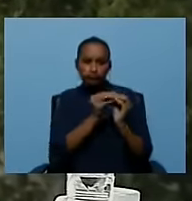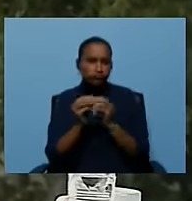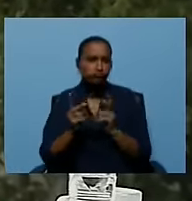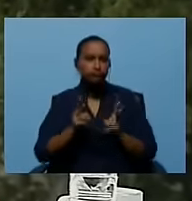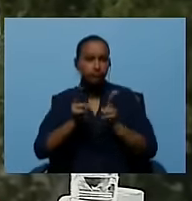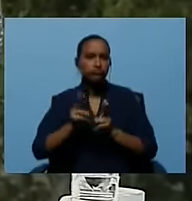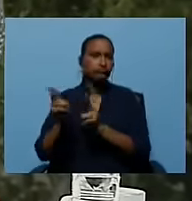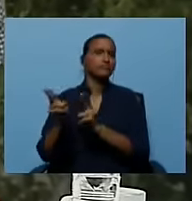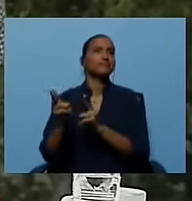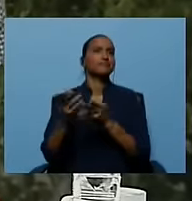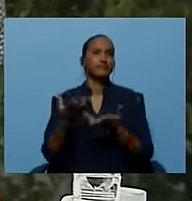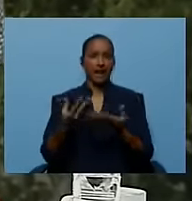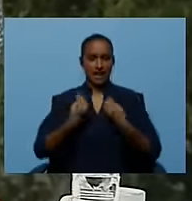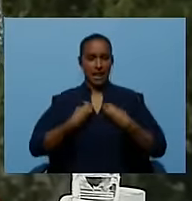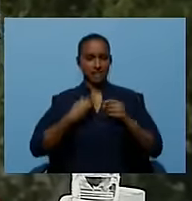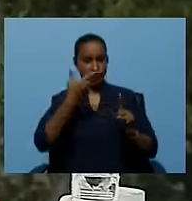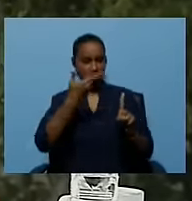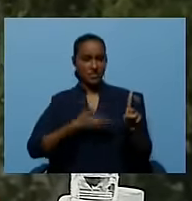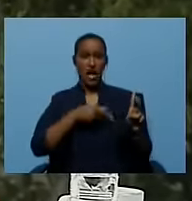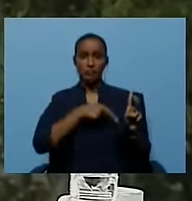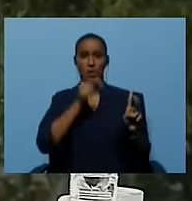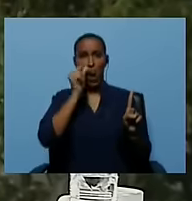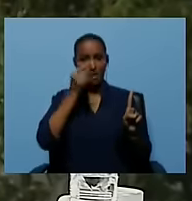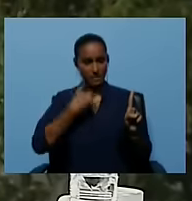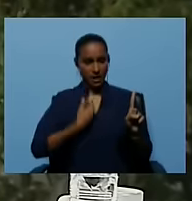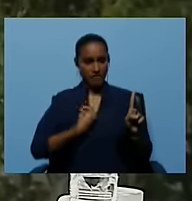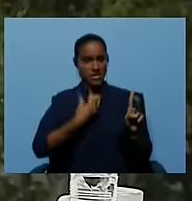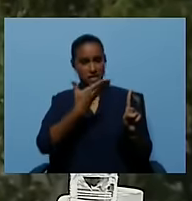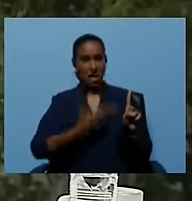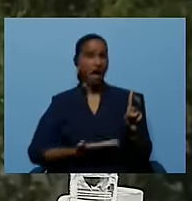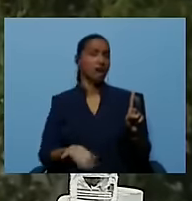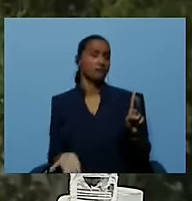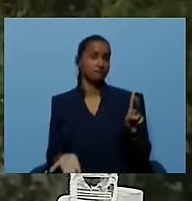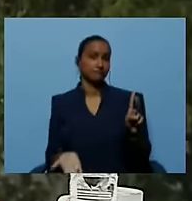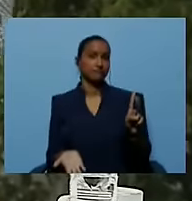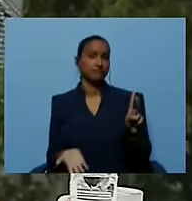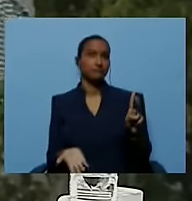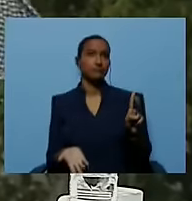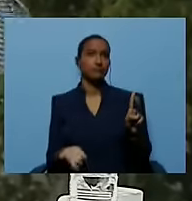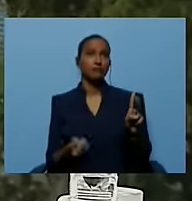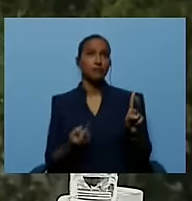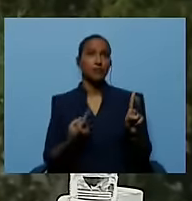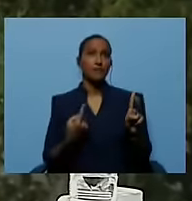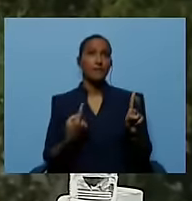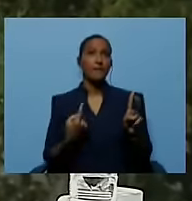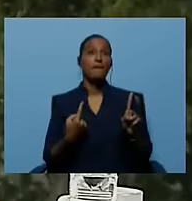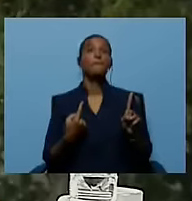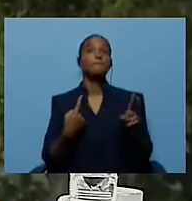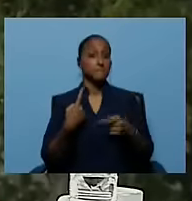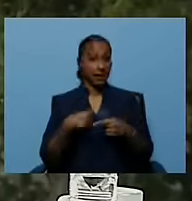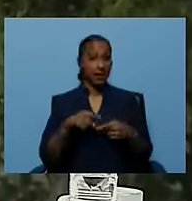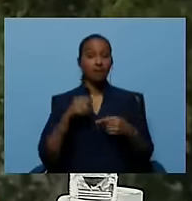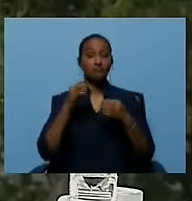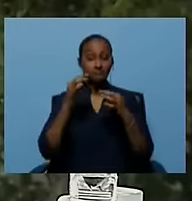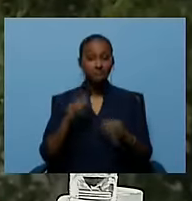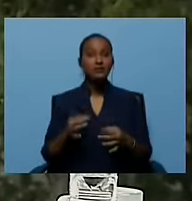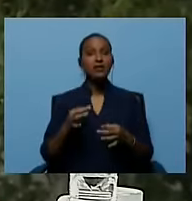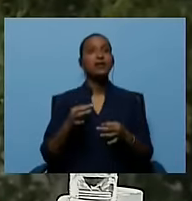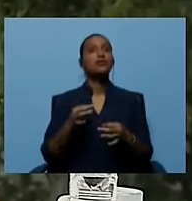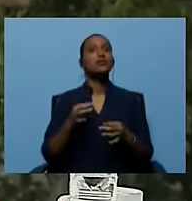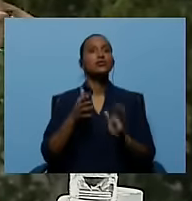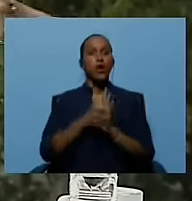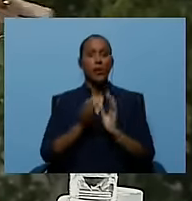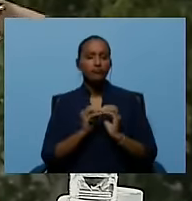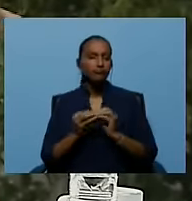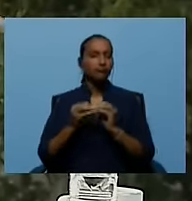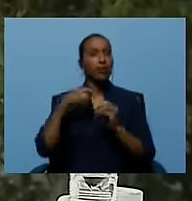Bueno, pero se está haciendo la película. Pero tienen que hacer la versión de película para nosotros